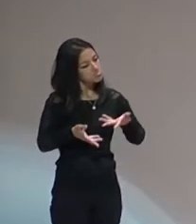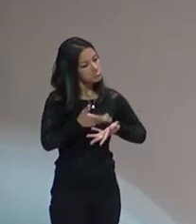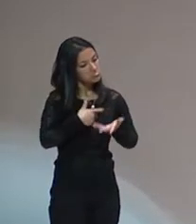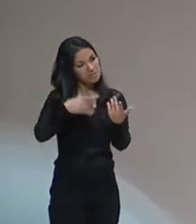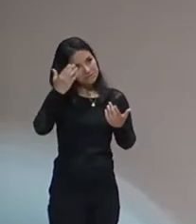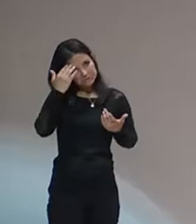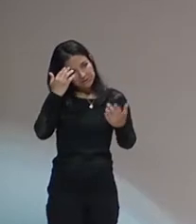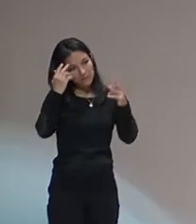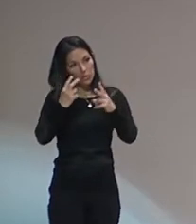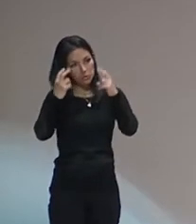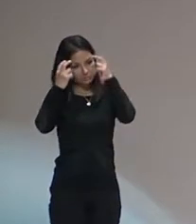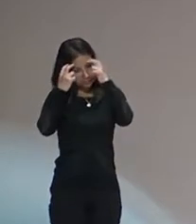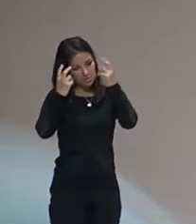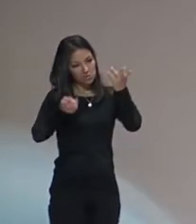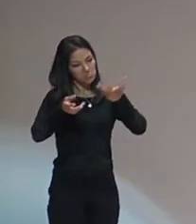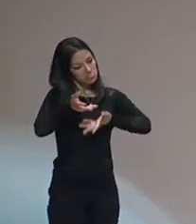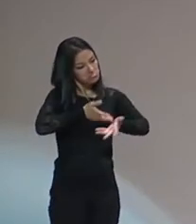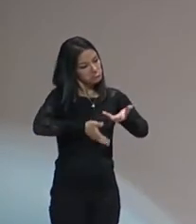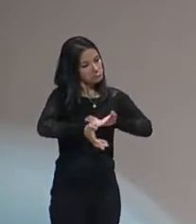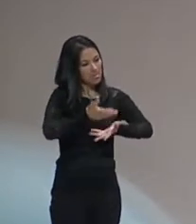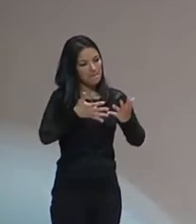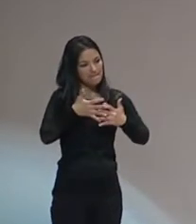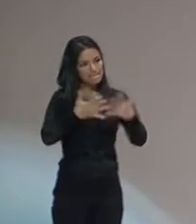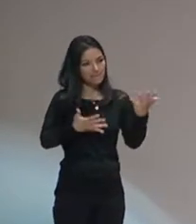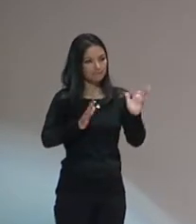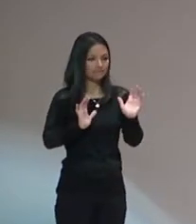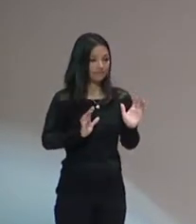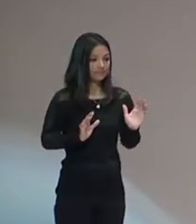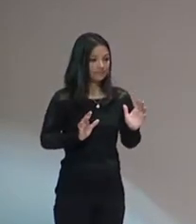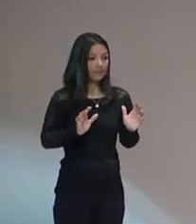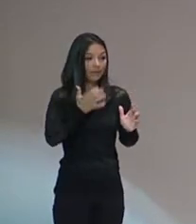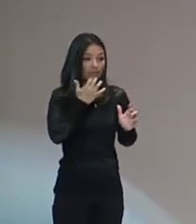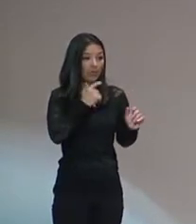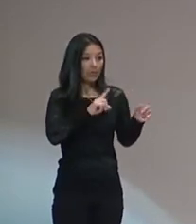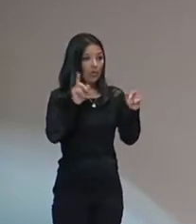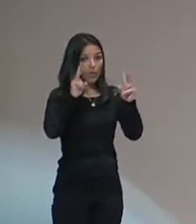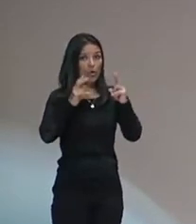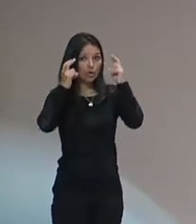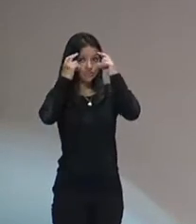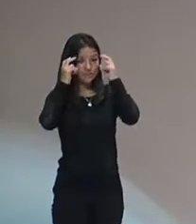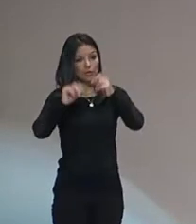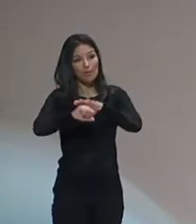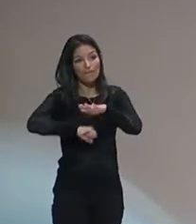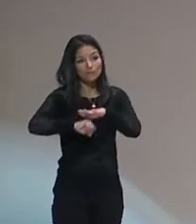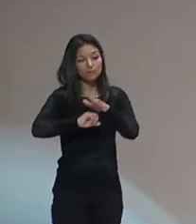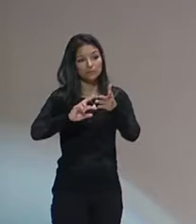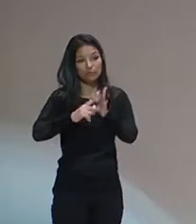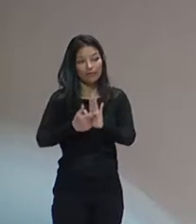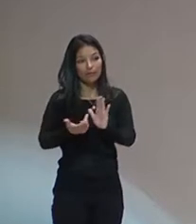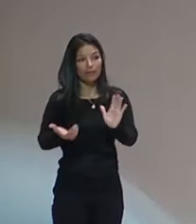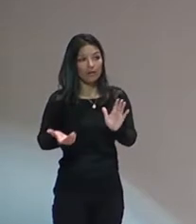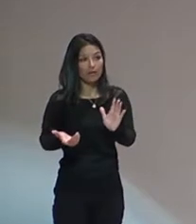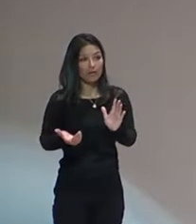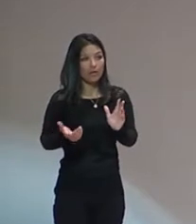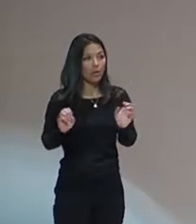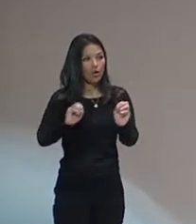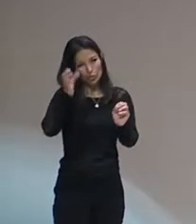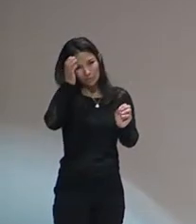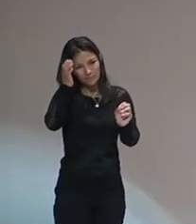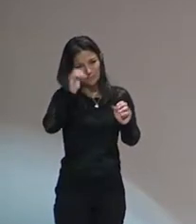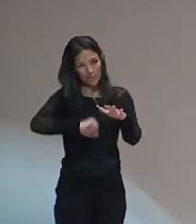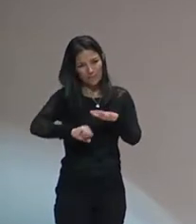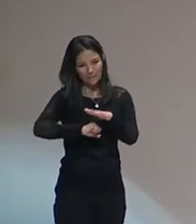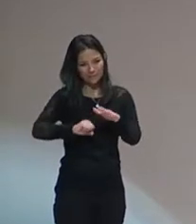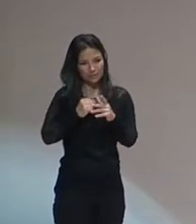saberes y conocimientos desarticulados. No quiero decir que los conocimientos básicos, los conceptos básicos de